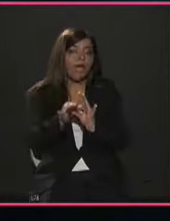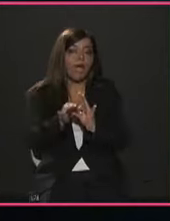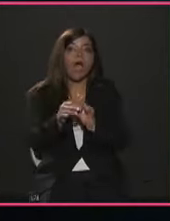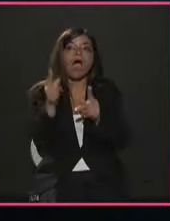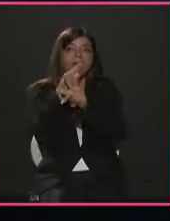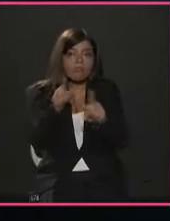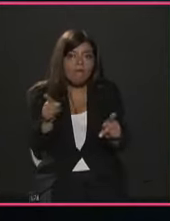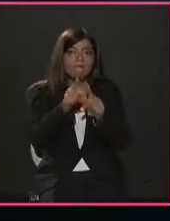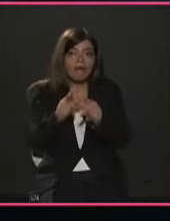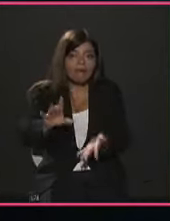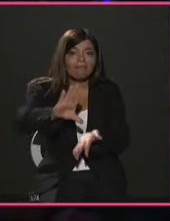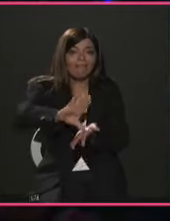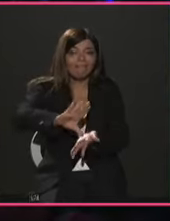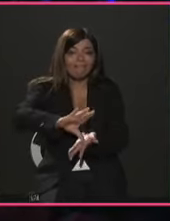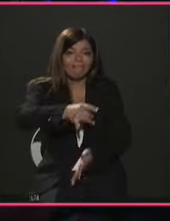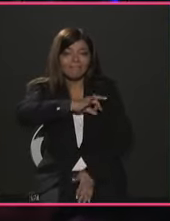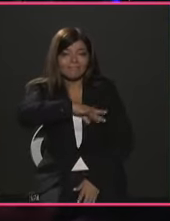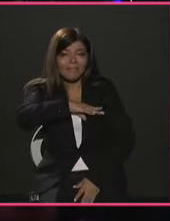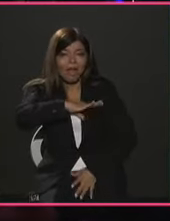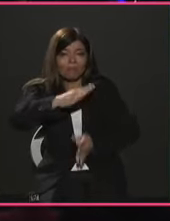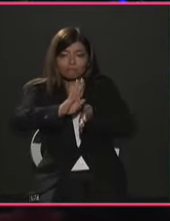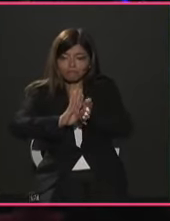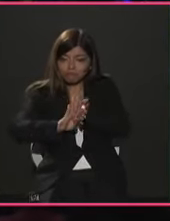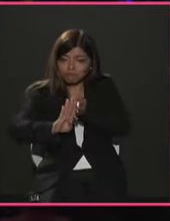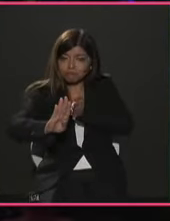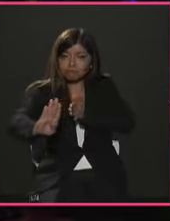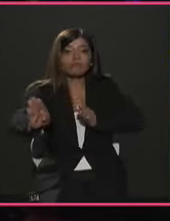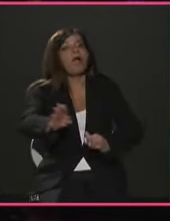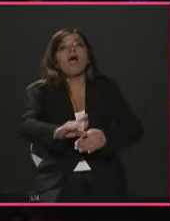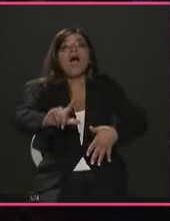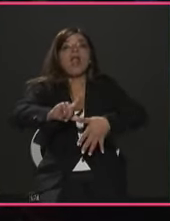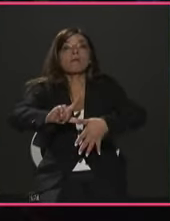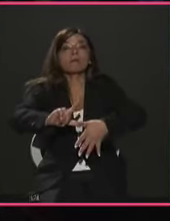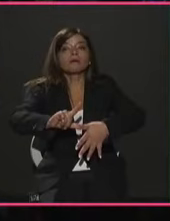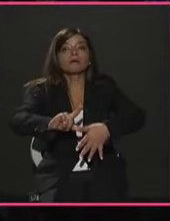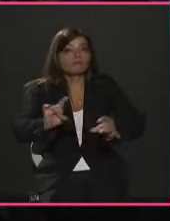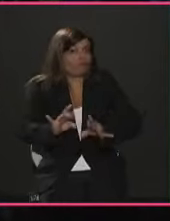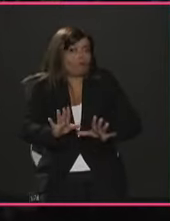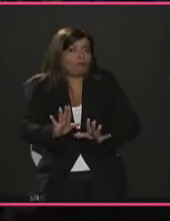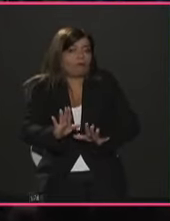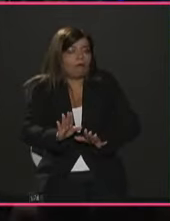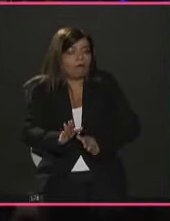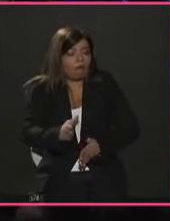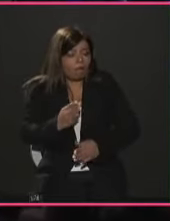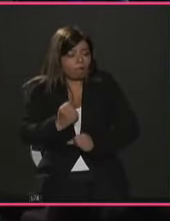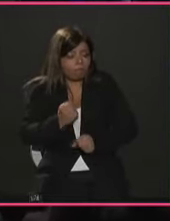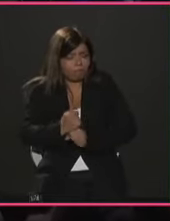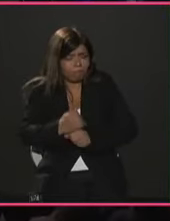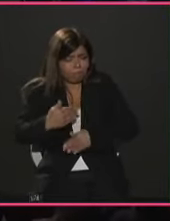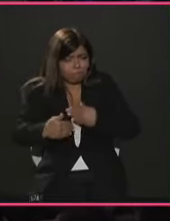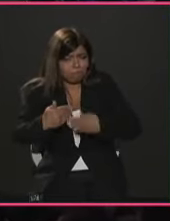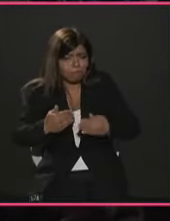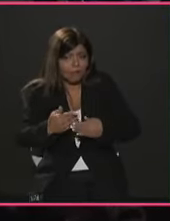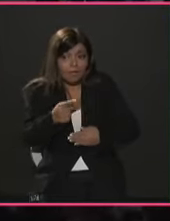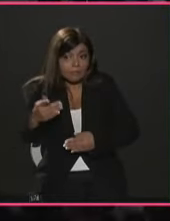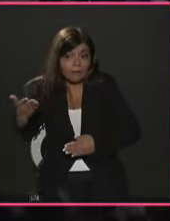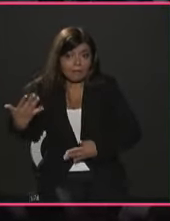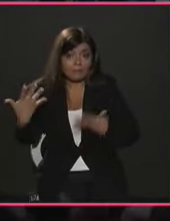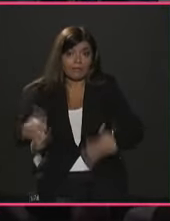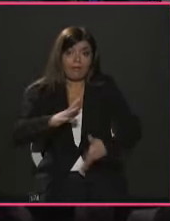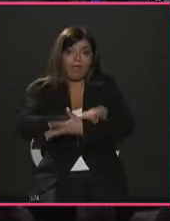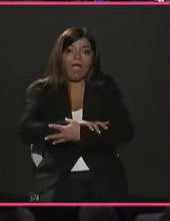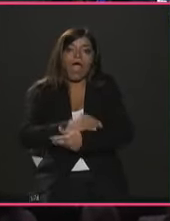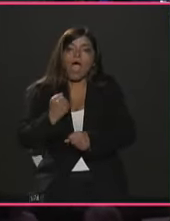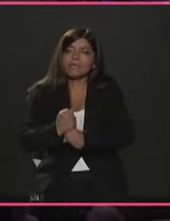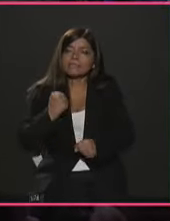y van a hac a Chile un polo de desarrollo que se extiende a toda América Latina no es casualidad eso fue la semana pasada pero es producto de un